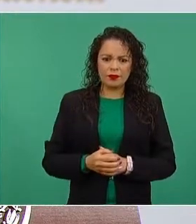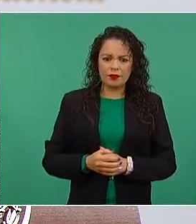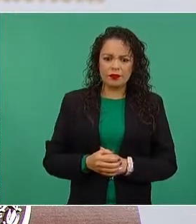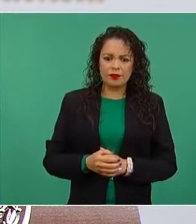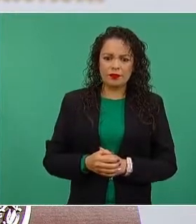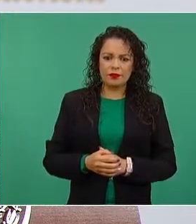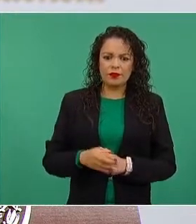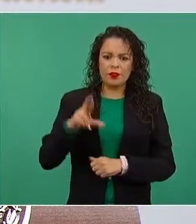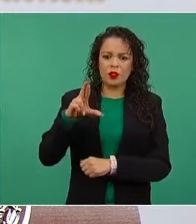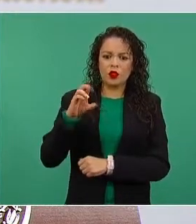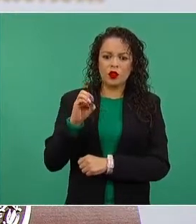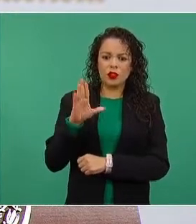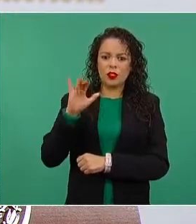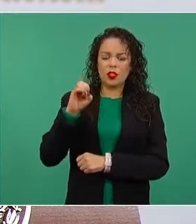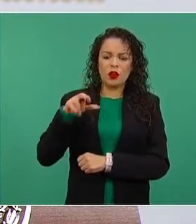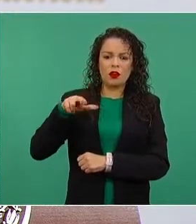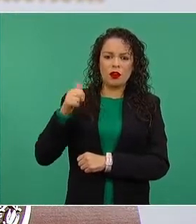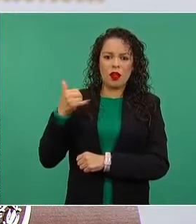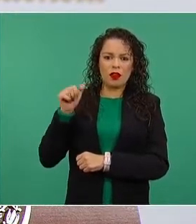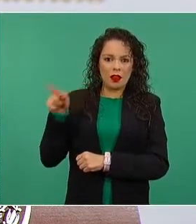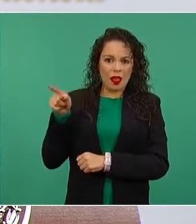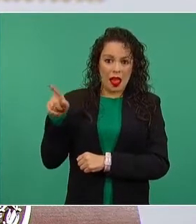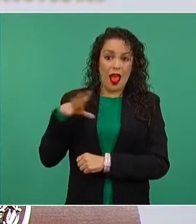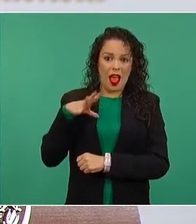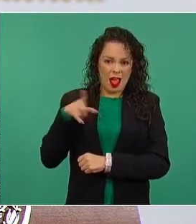es Rocío Nale